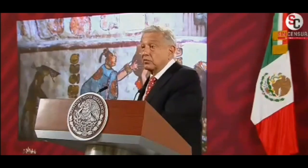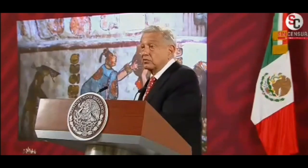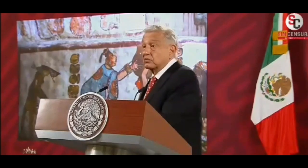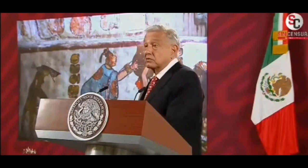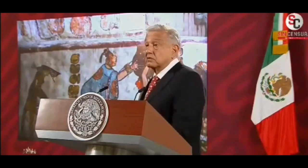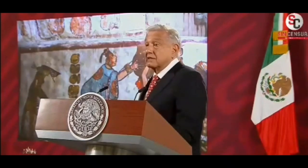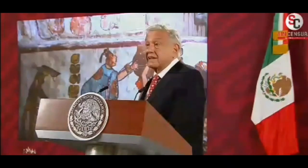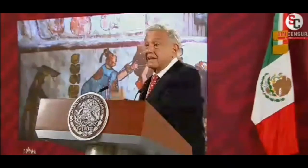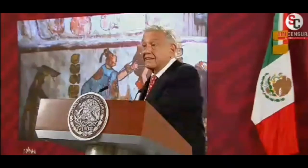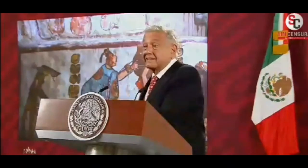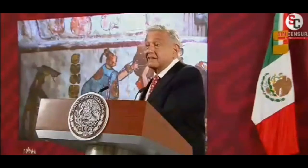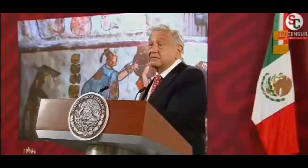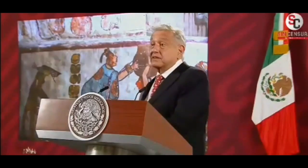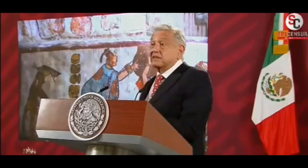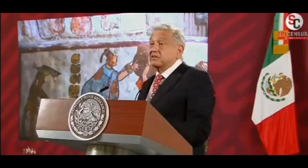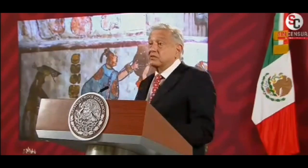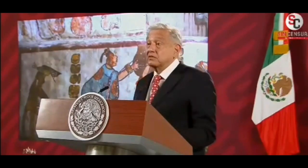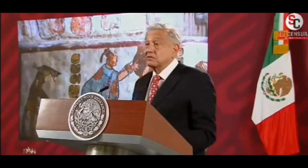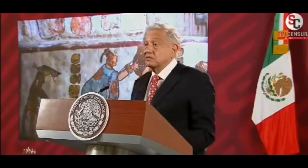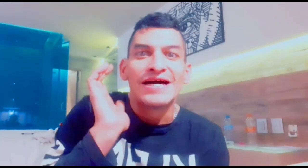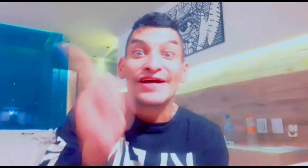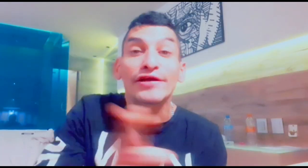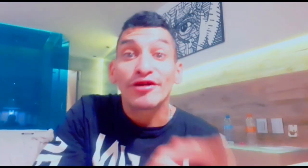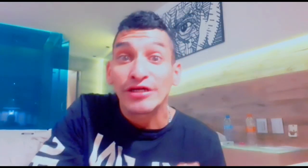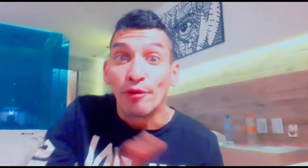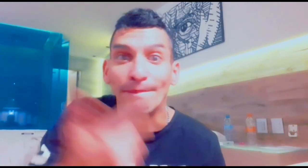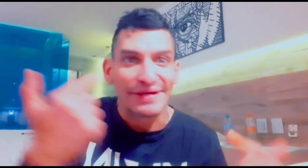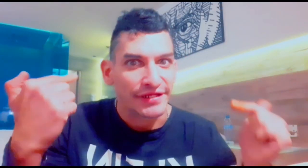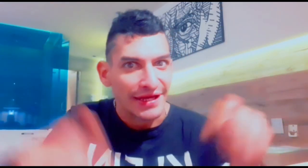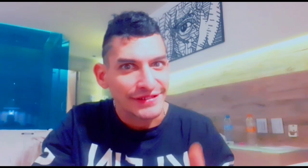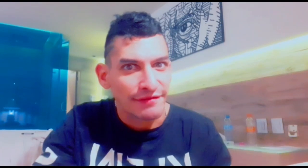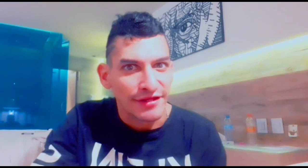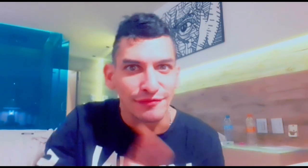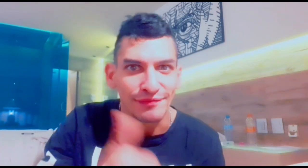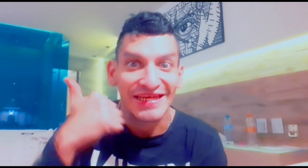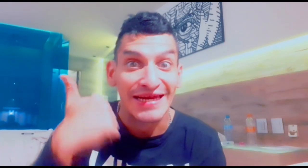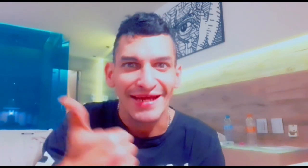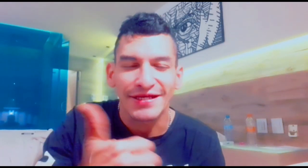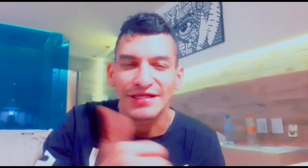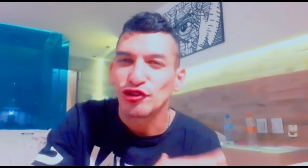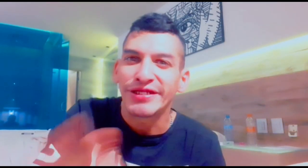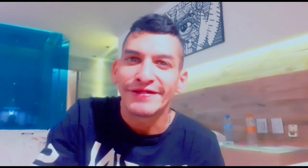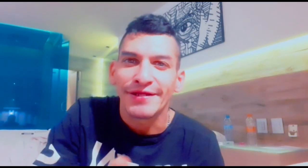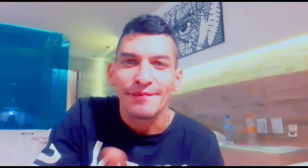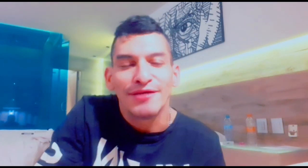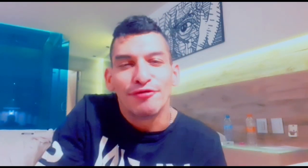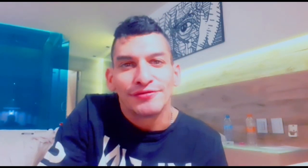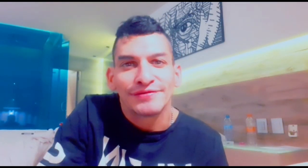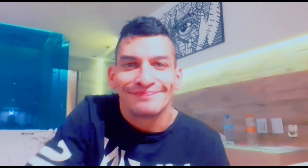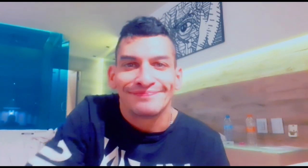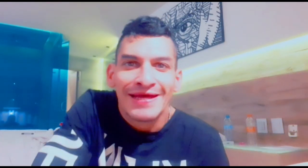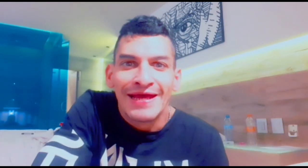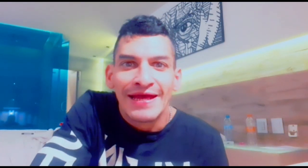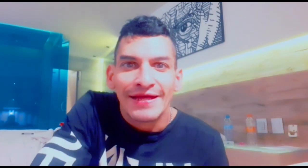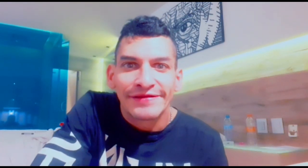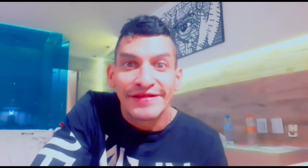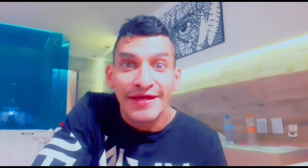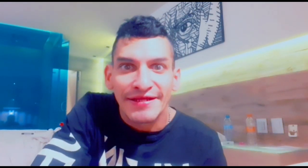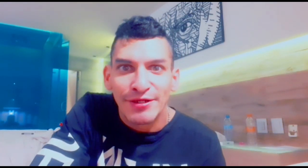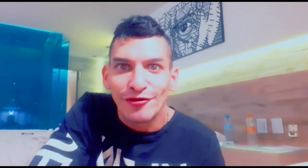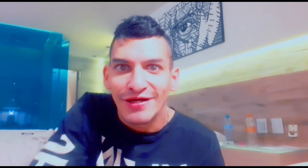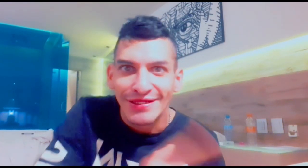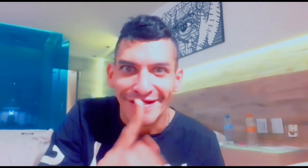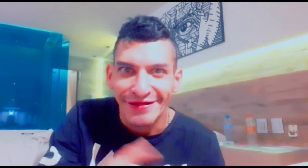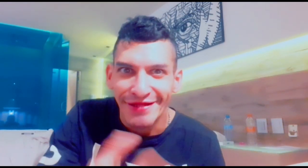lo que somos, la grandeza de México. Recuerda compartir este video, dale like, suscríbete y bueno,